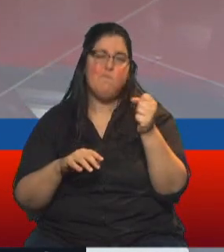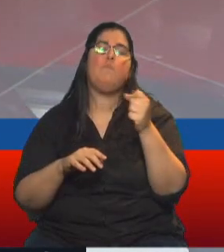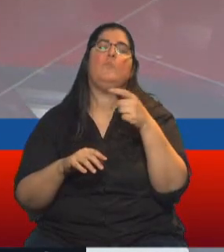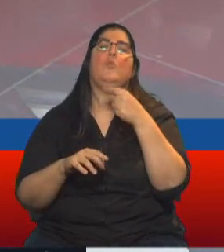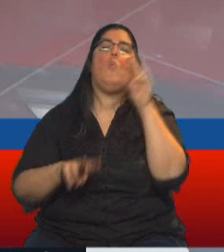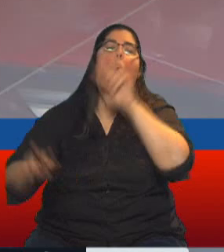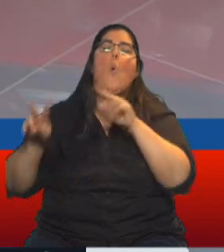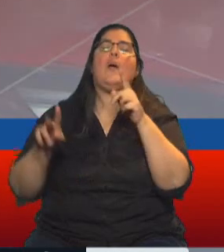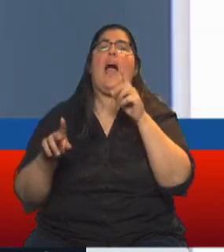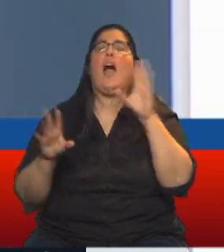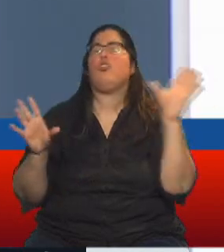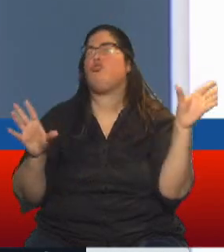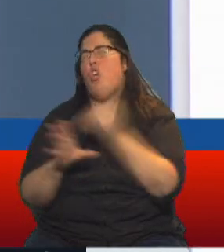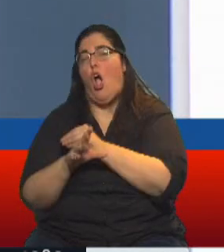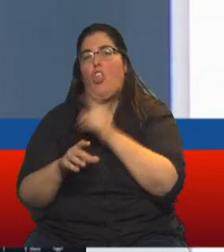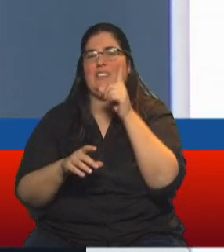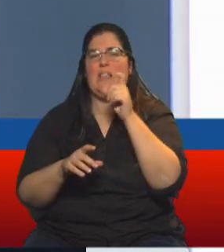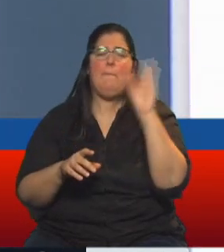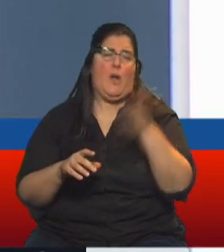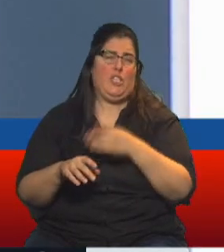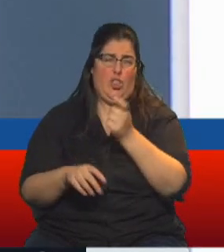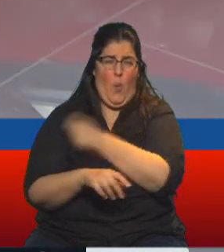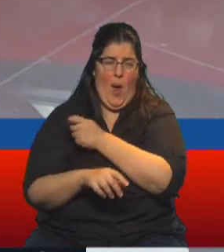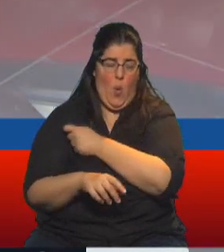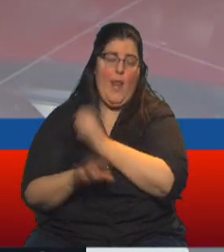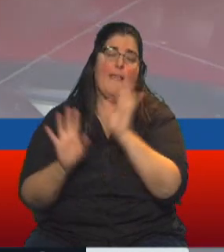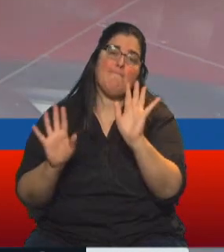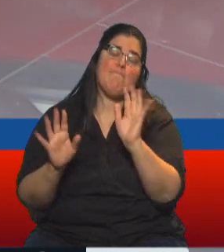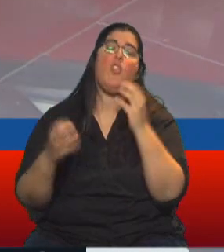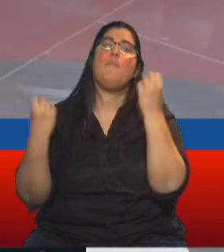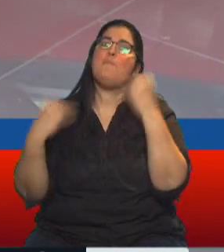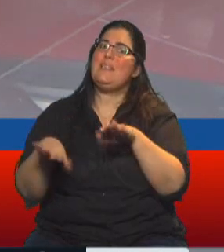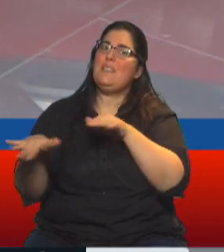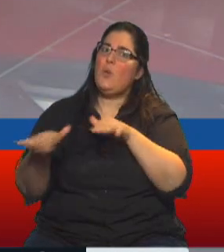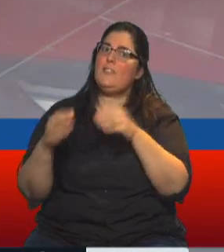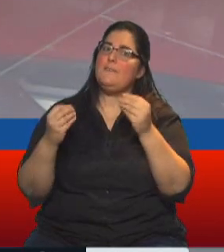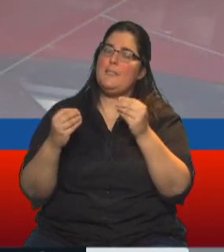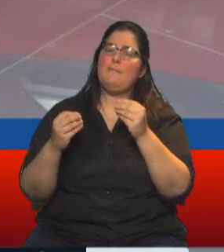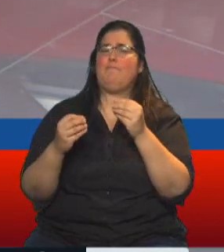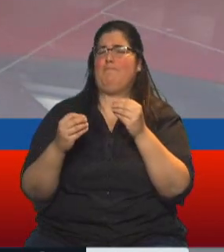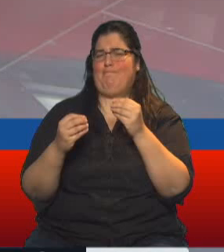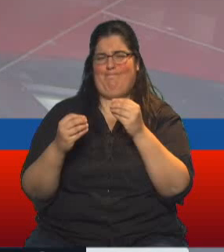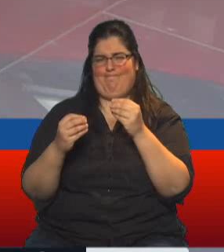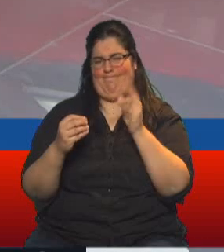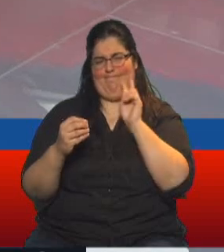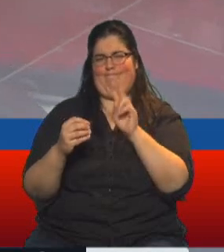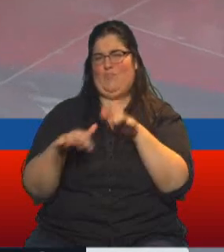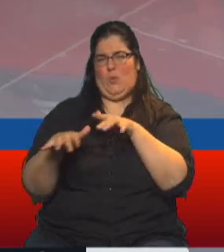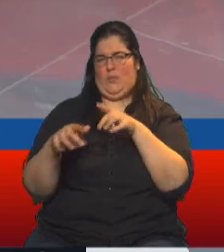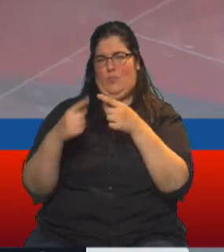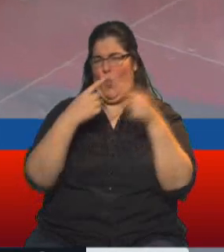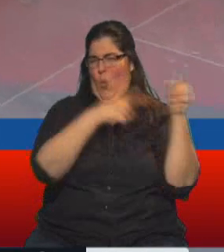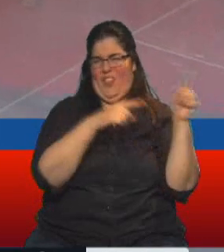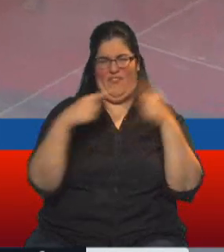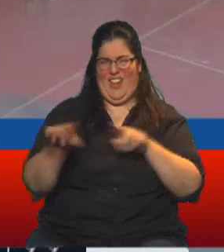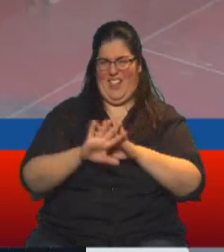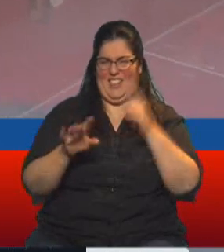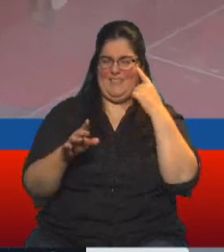para fin de año, pero arranca de una situación que lo coloca lejos de eso, con 7 millones,